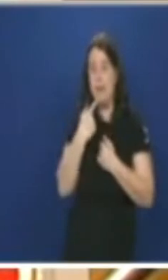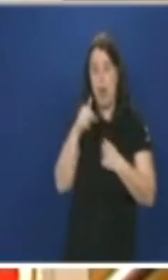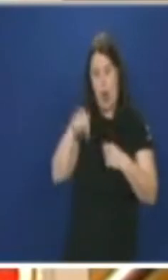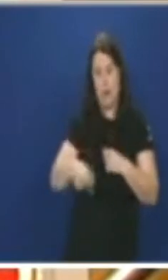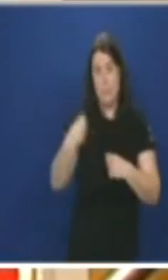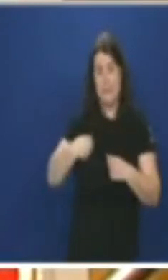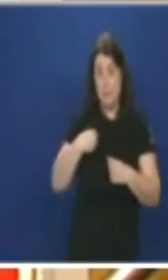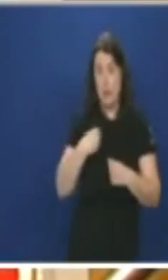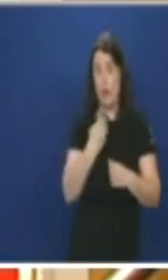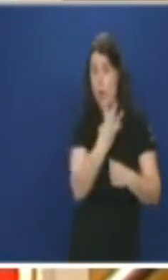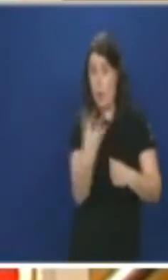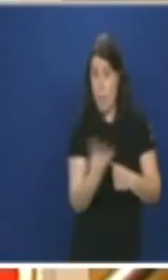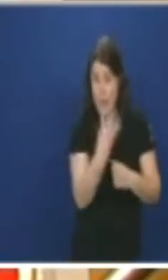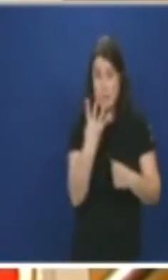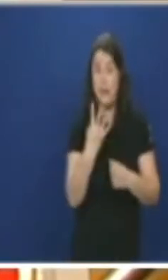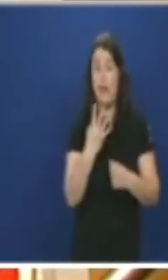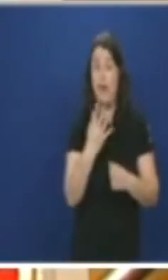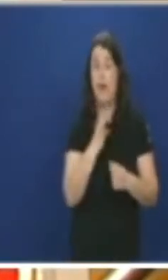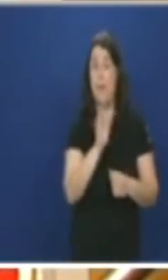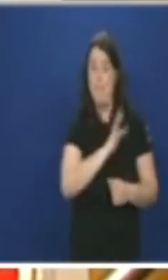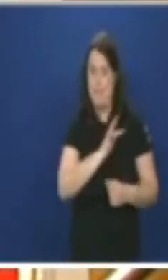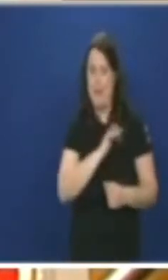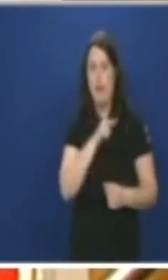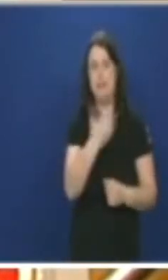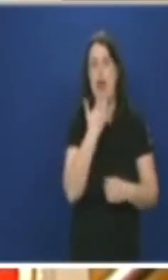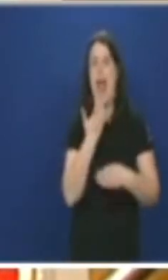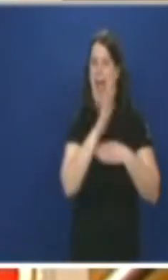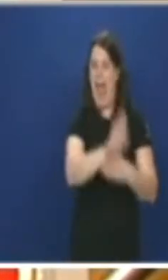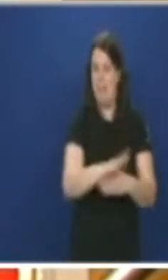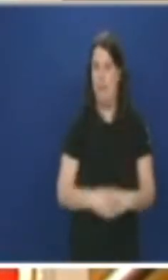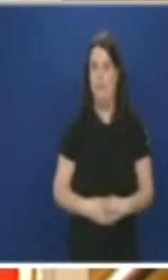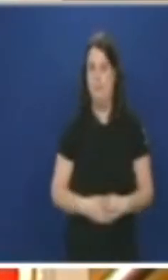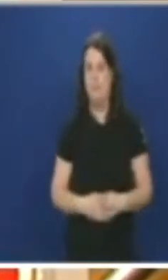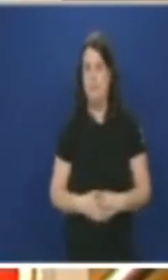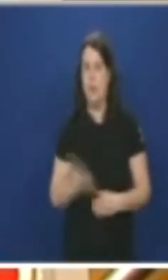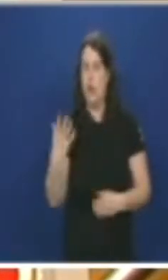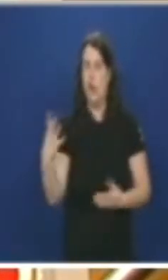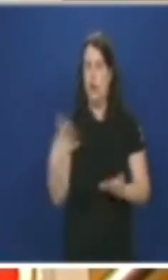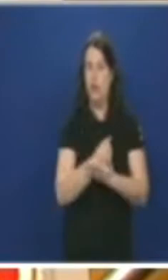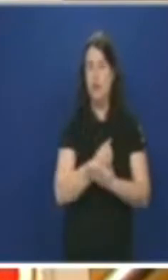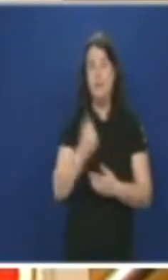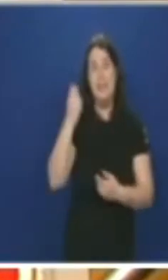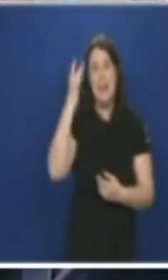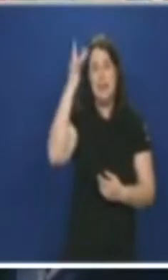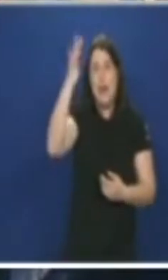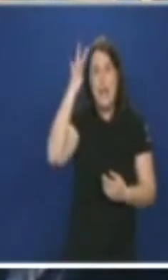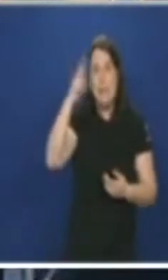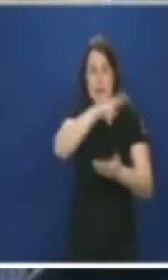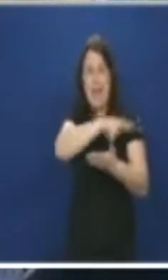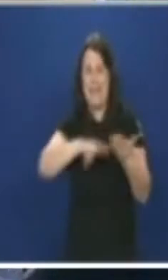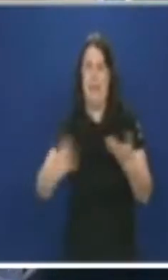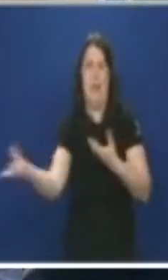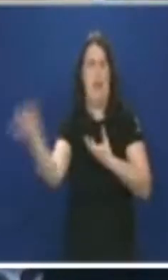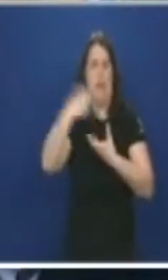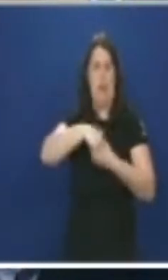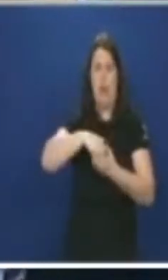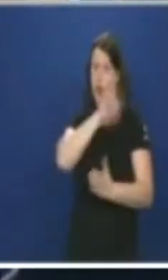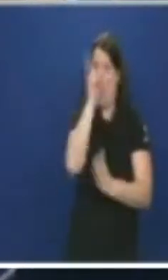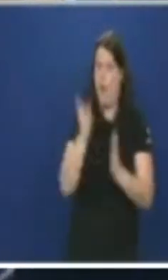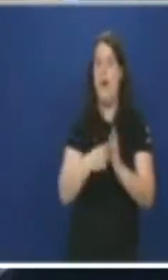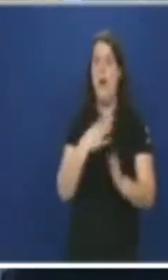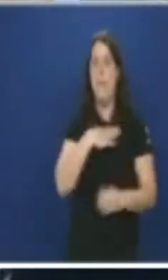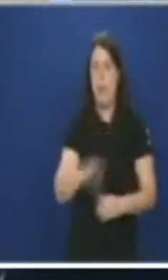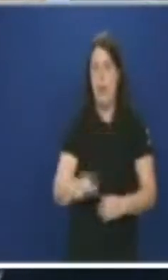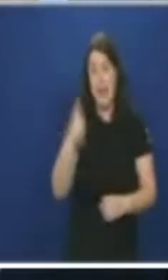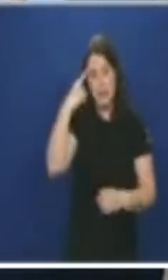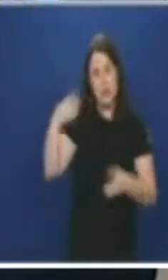honramos. Todos cabemos dentro dun mesmo soño común que é Galicia. E iso sabía a xeración